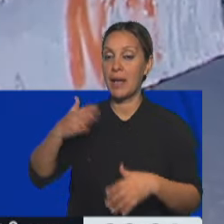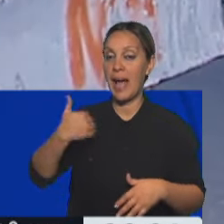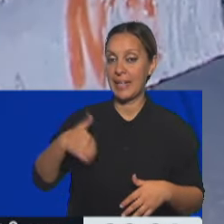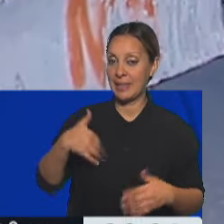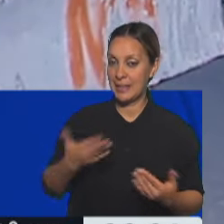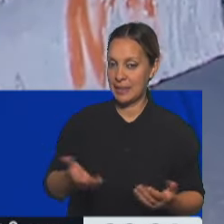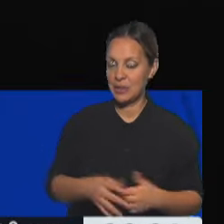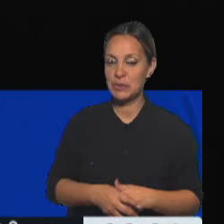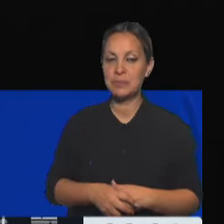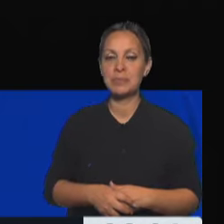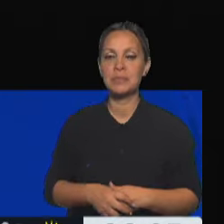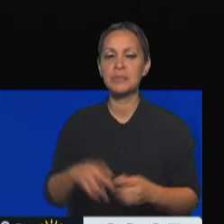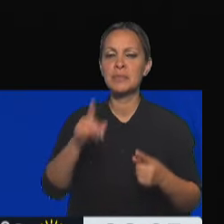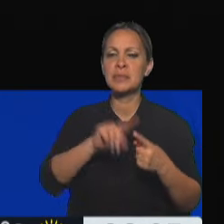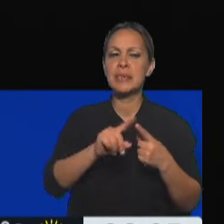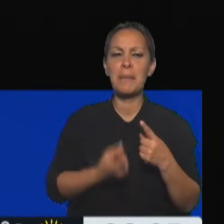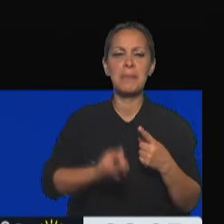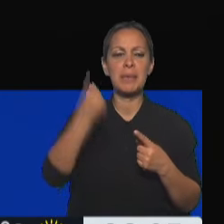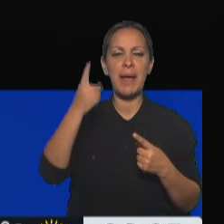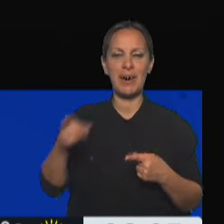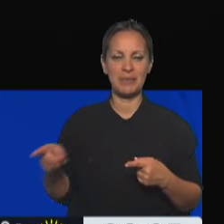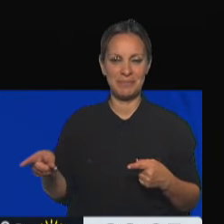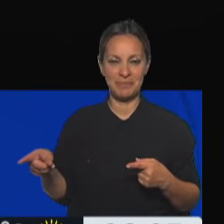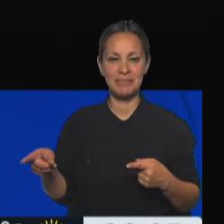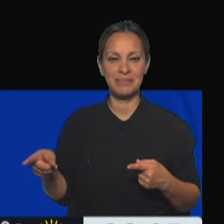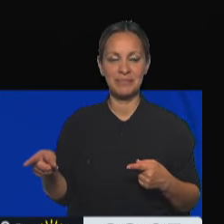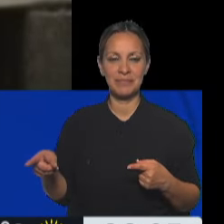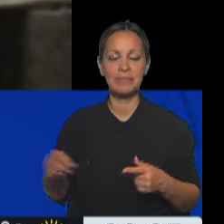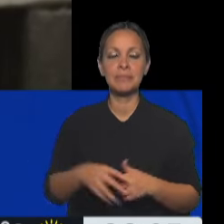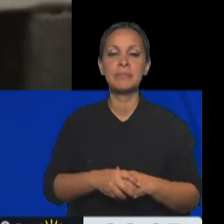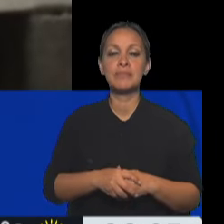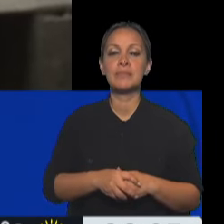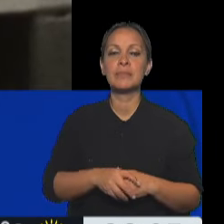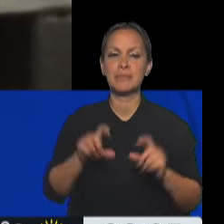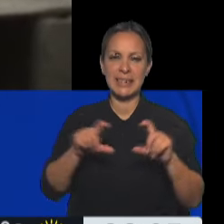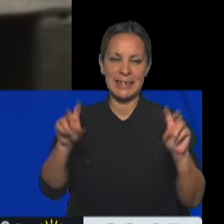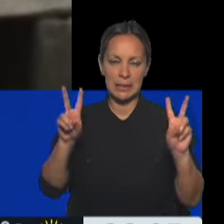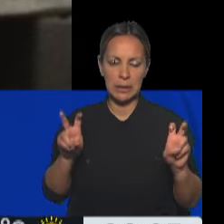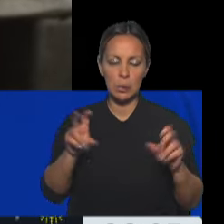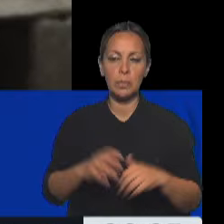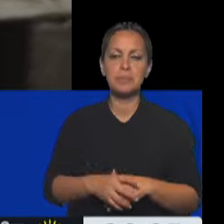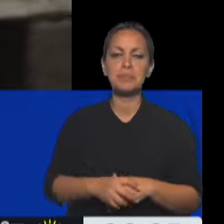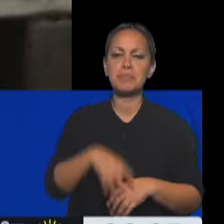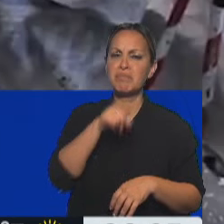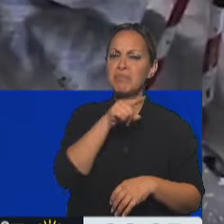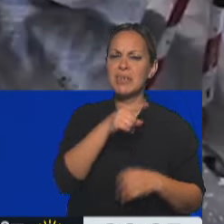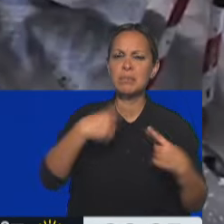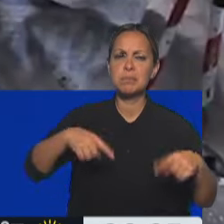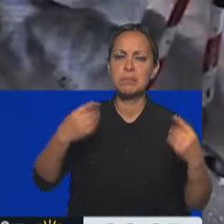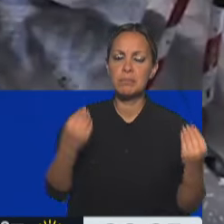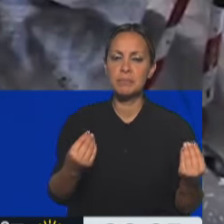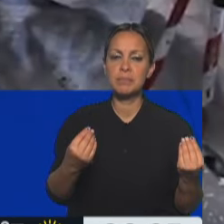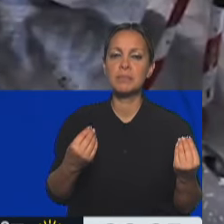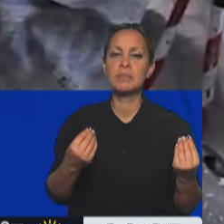nuestros. Continuará es el primero, un documental que gira alrededor del cambio más importante del cine del último siglo, que fue el pase del